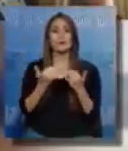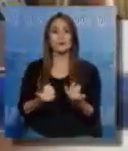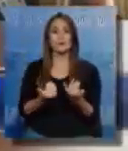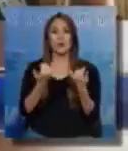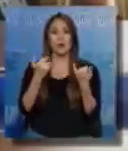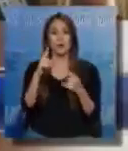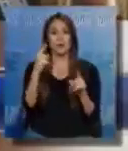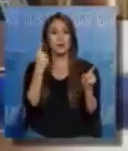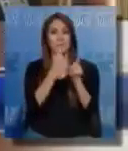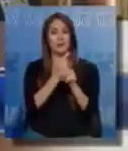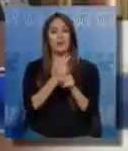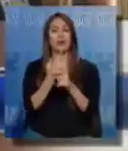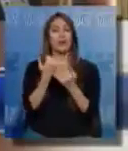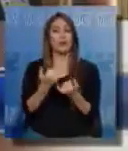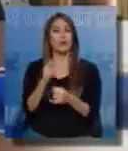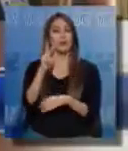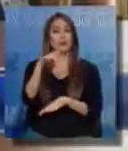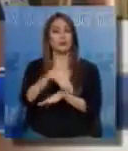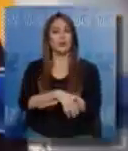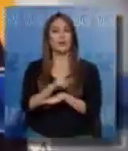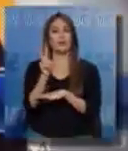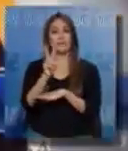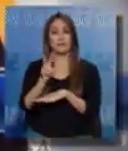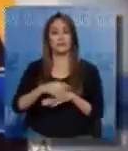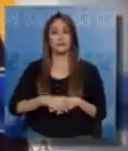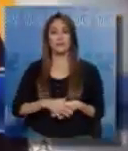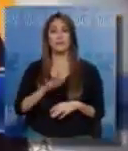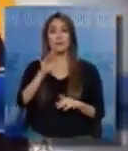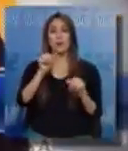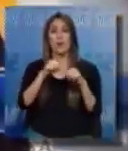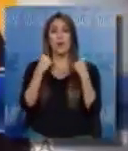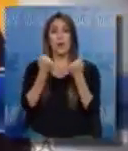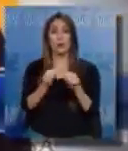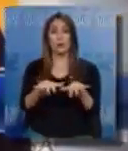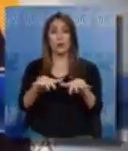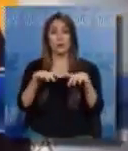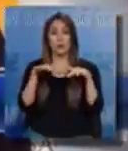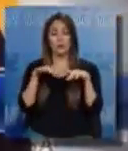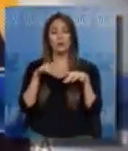se desarrollará a las 15:30 de este viernes en el auditorio de la Corporación